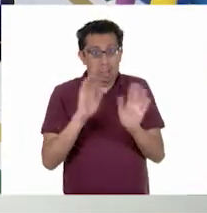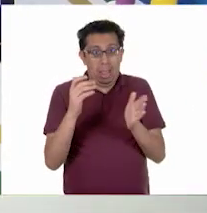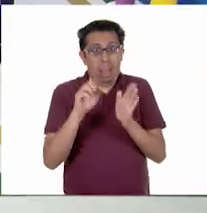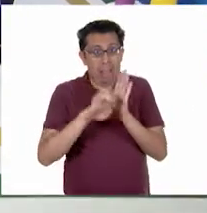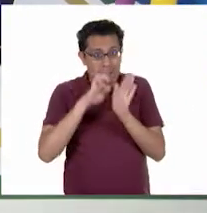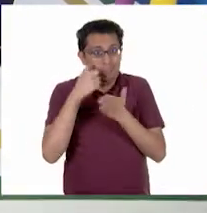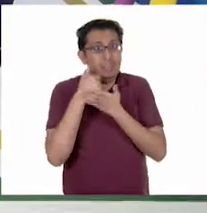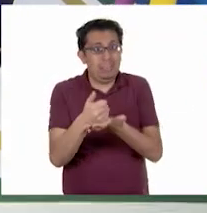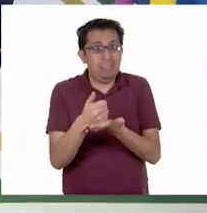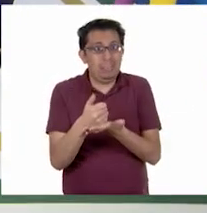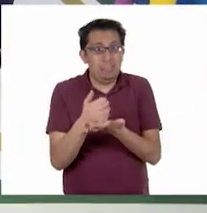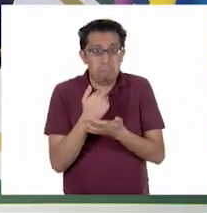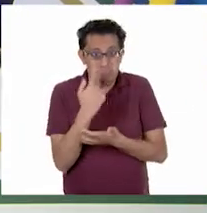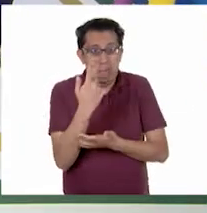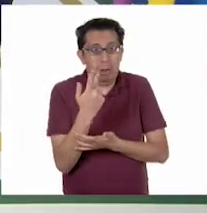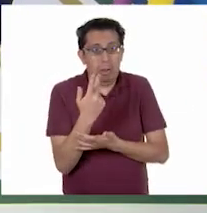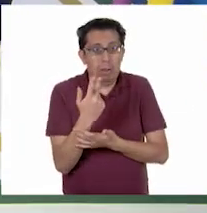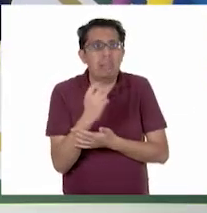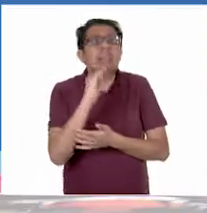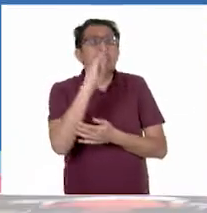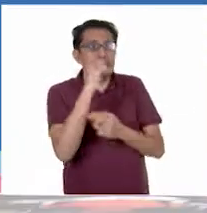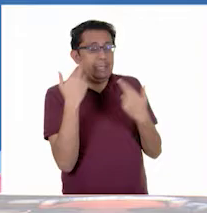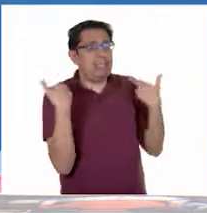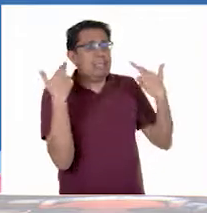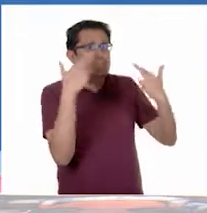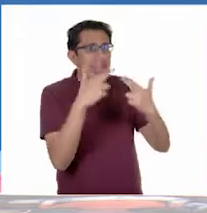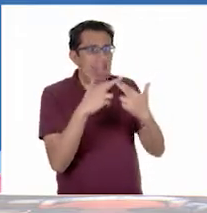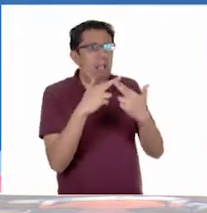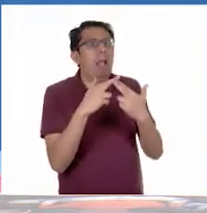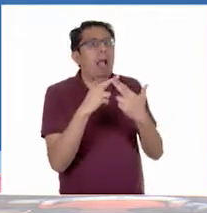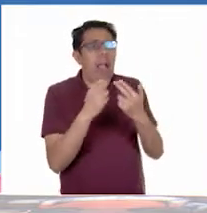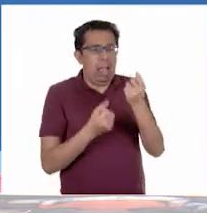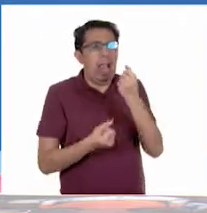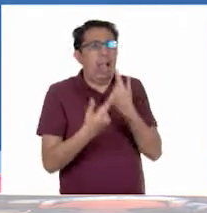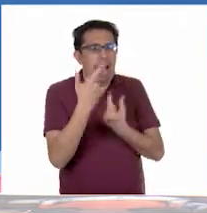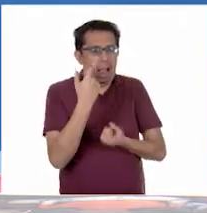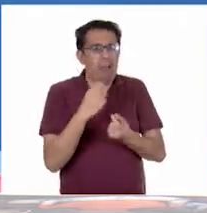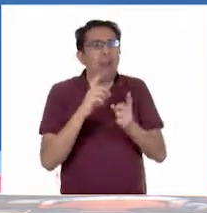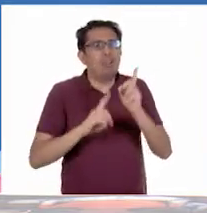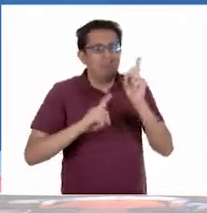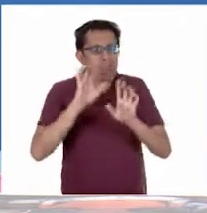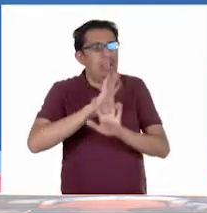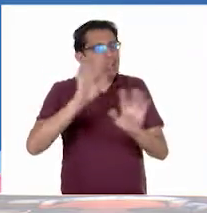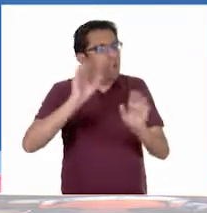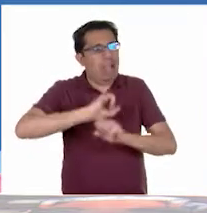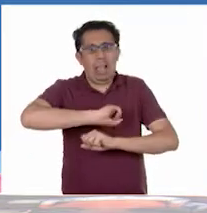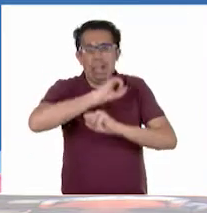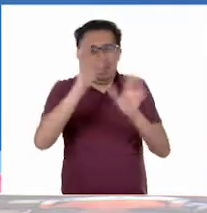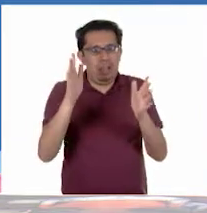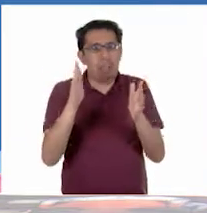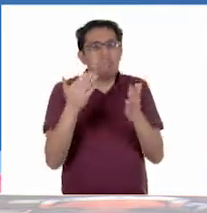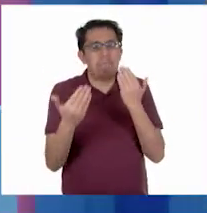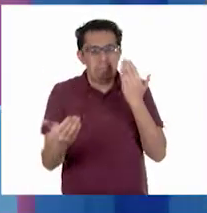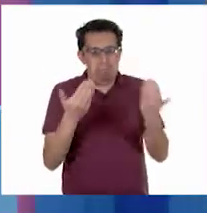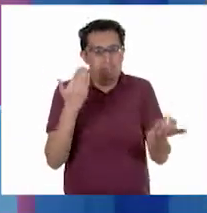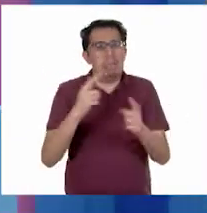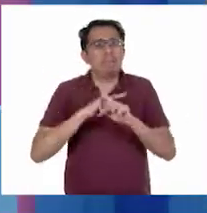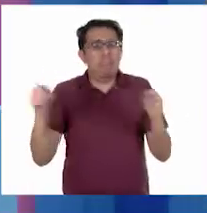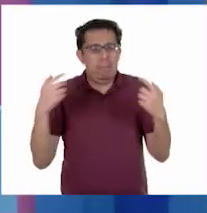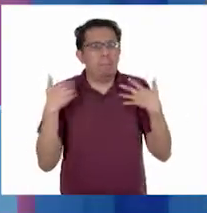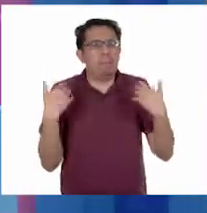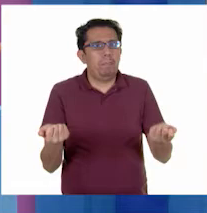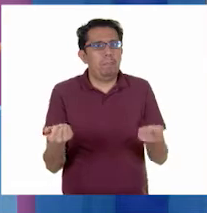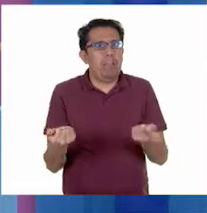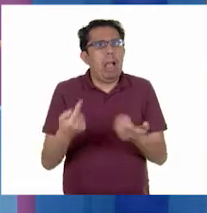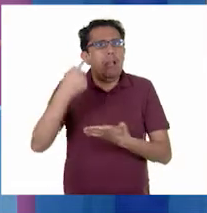que acabamos de ver? Sí, profe, se me aclararon algunas dudas que me quedaban sobre la diferencia. A mí también me